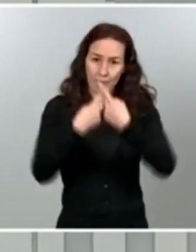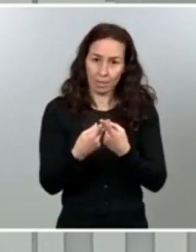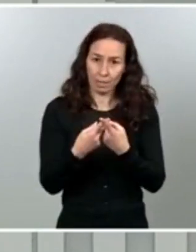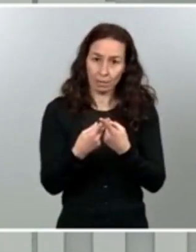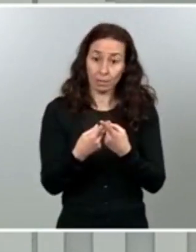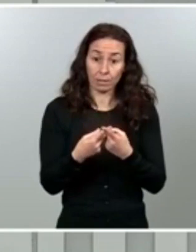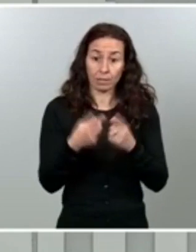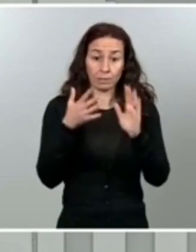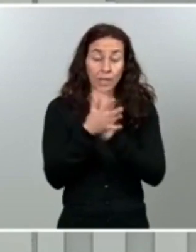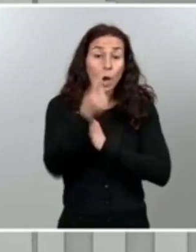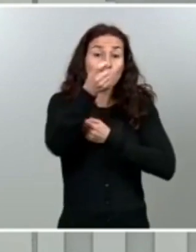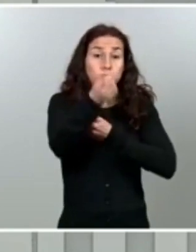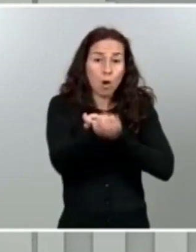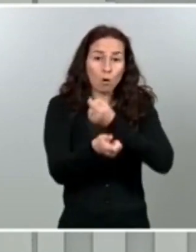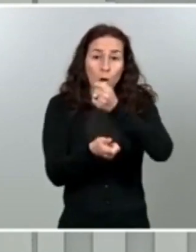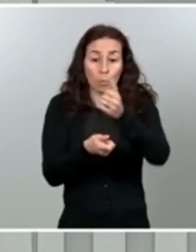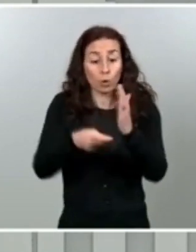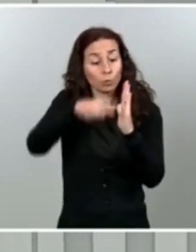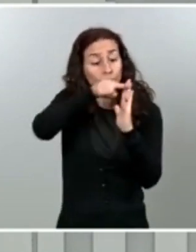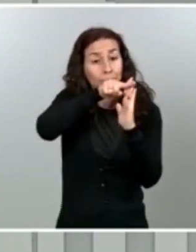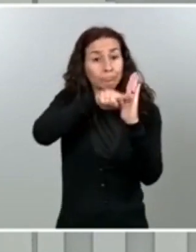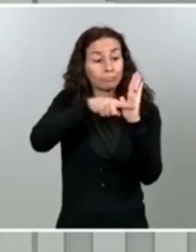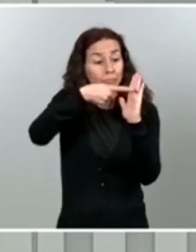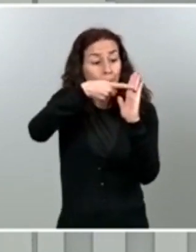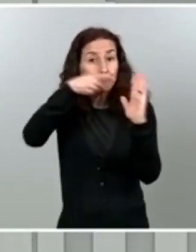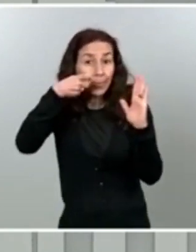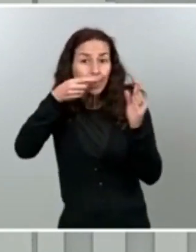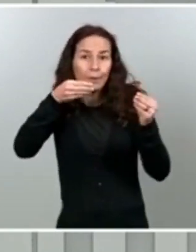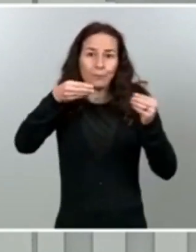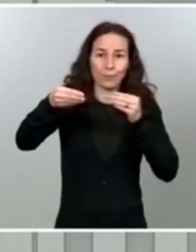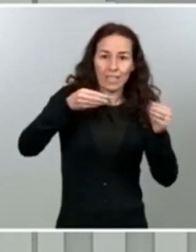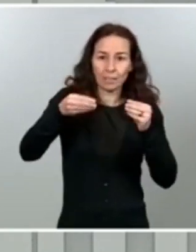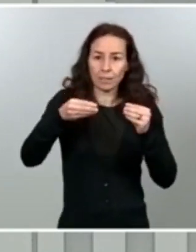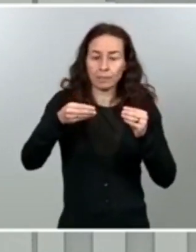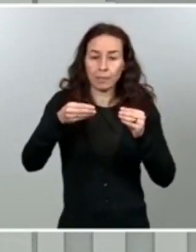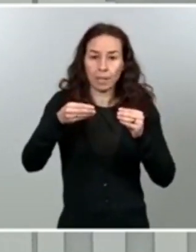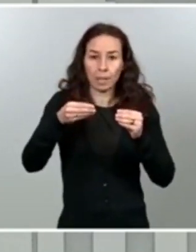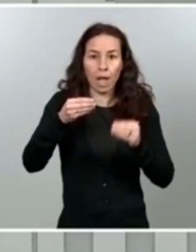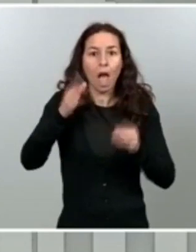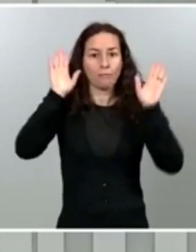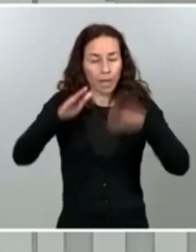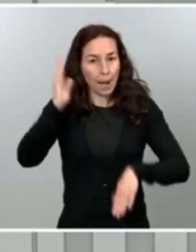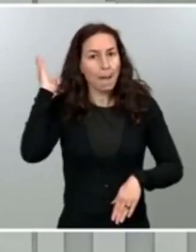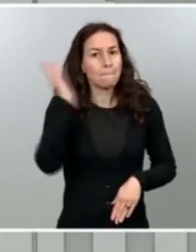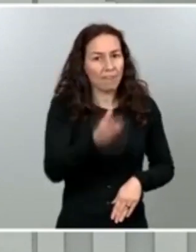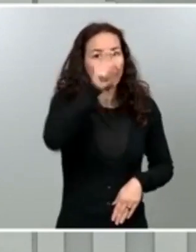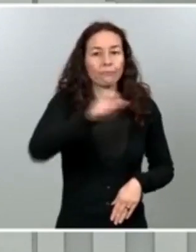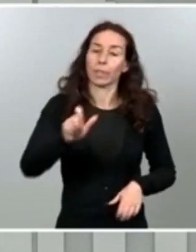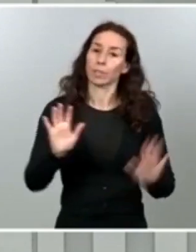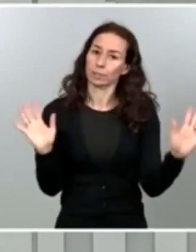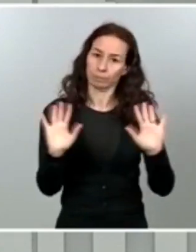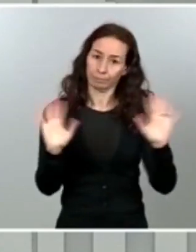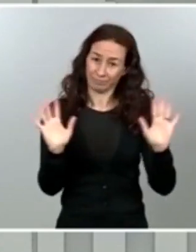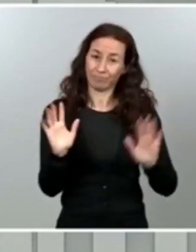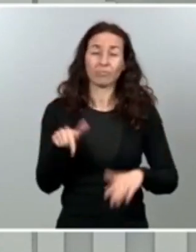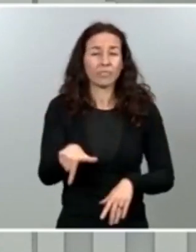no se convierte en un riesgo para la población hemos pasado por momentos muy duros hemos tenido un sistema sanitario